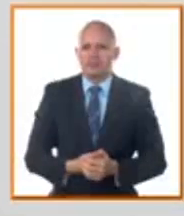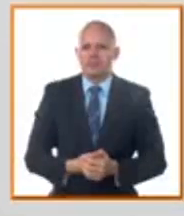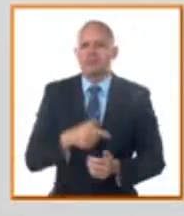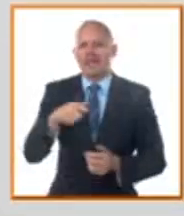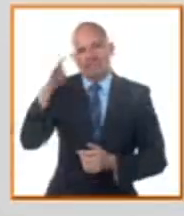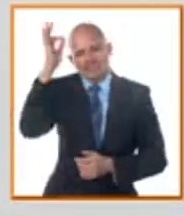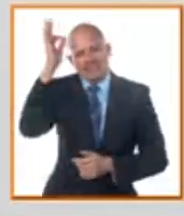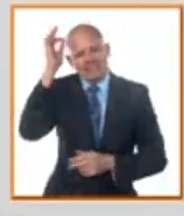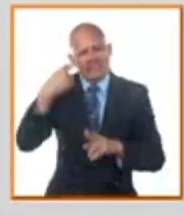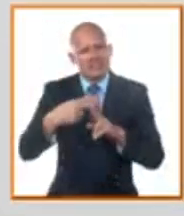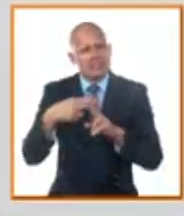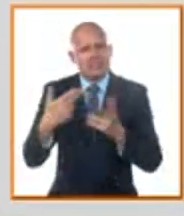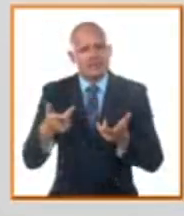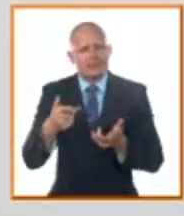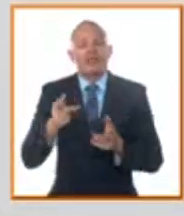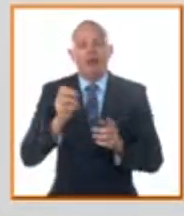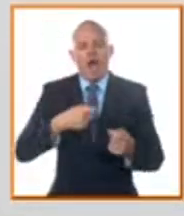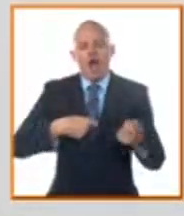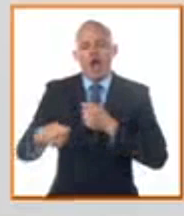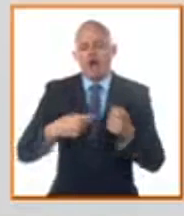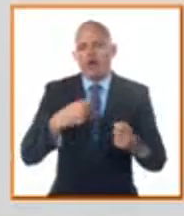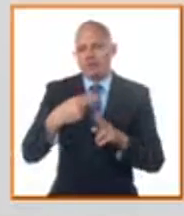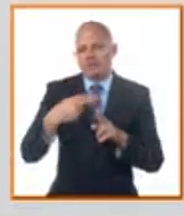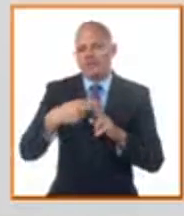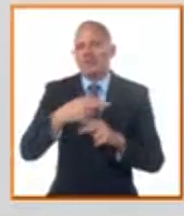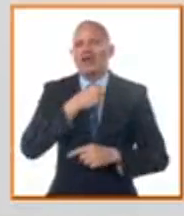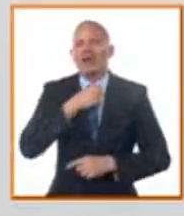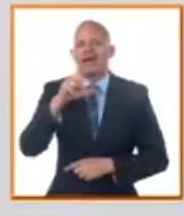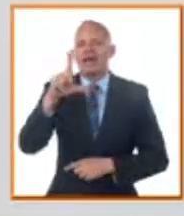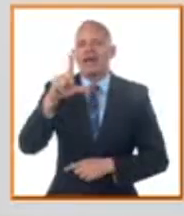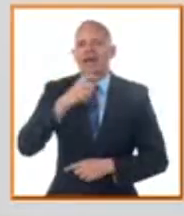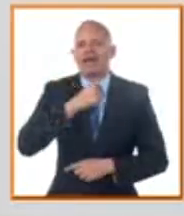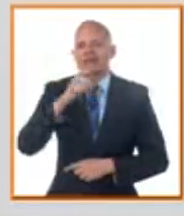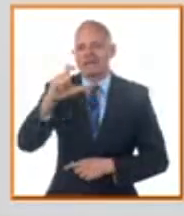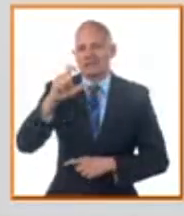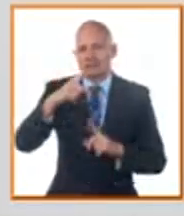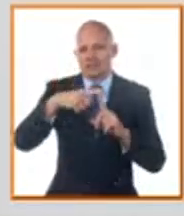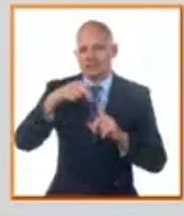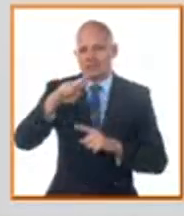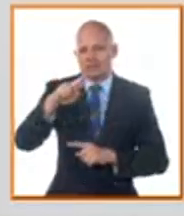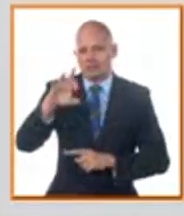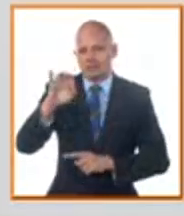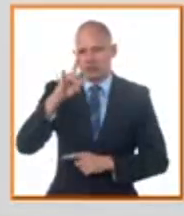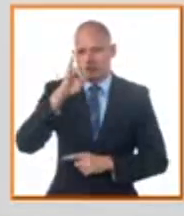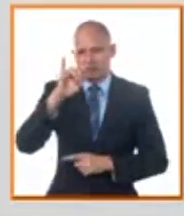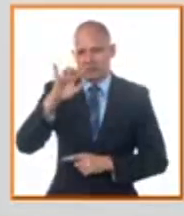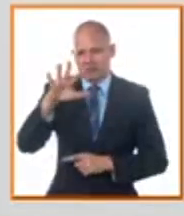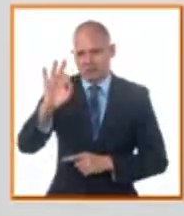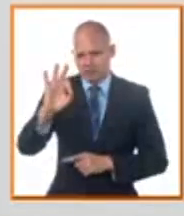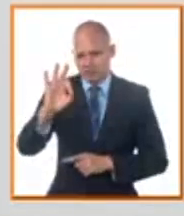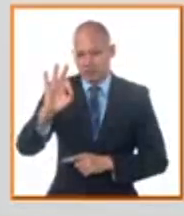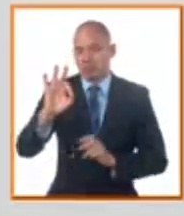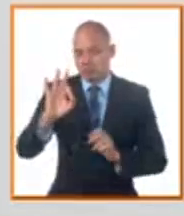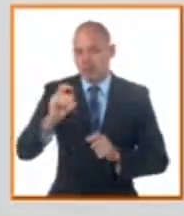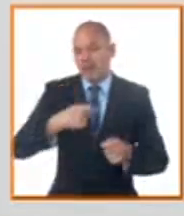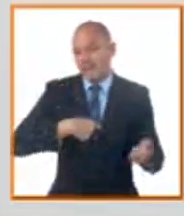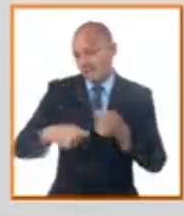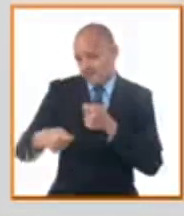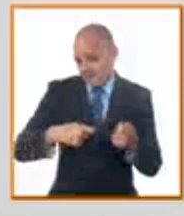Una simple mirada, viceministro, pudiera uno sacar la cuenta, bueno, cuántos cajeros disponemos y cuántos móviles